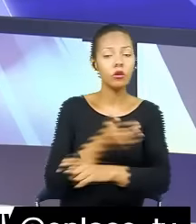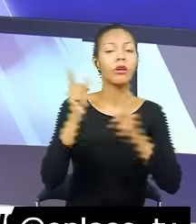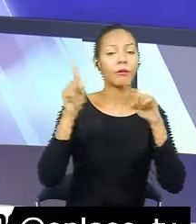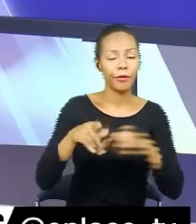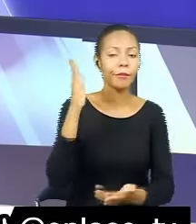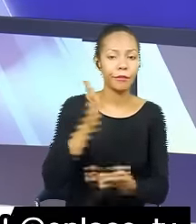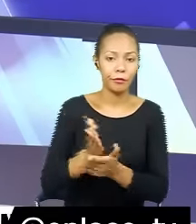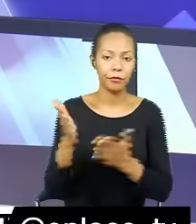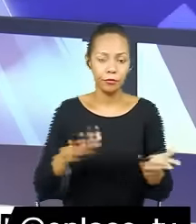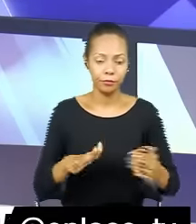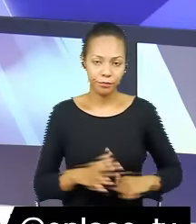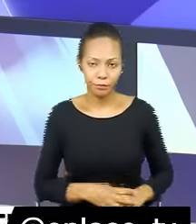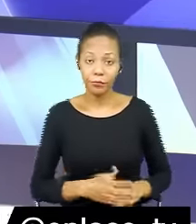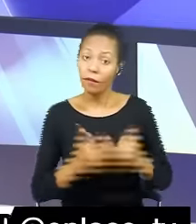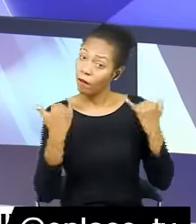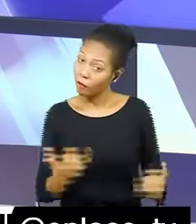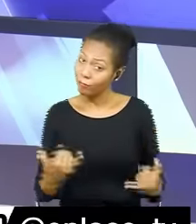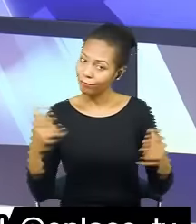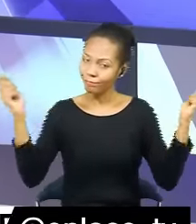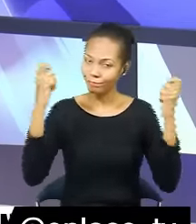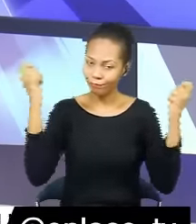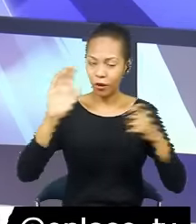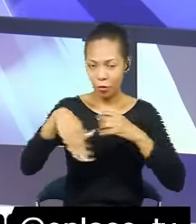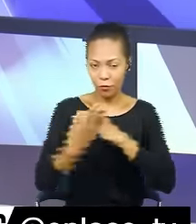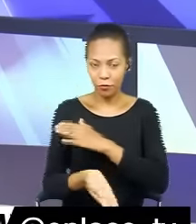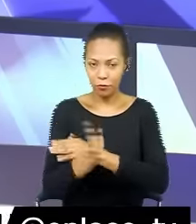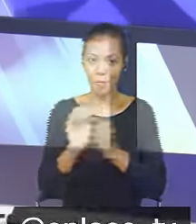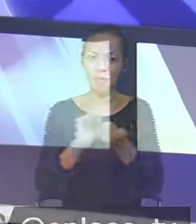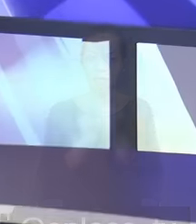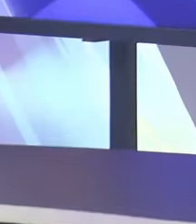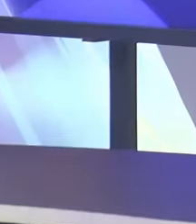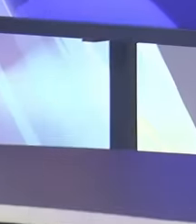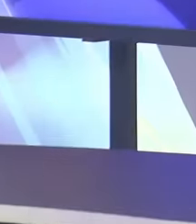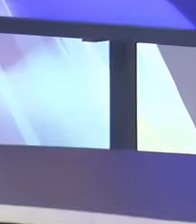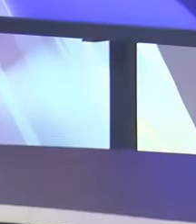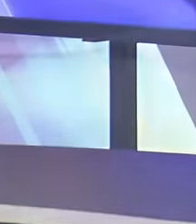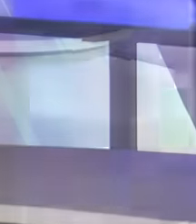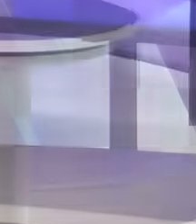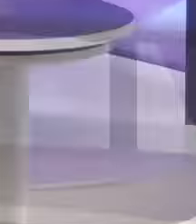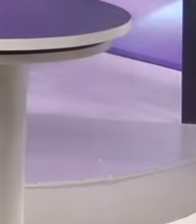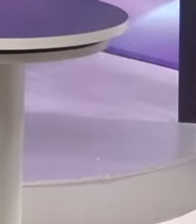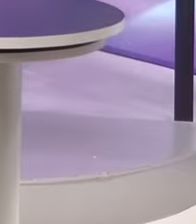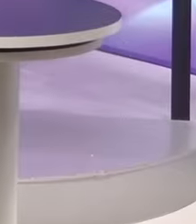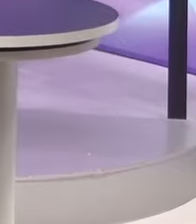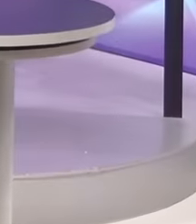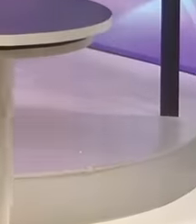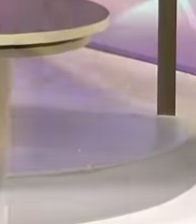Hacemos una pausa en este momento, al regresar información deportiva en Enlace Noticias. Ya volvemos.